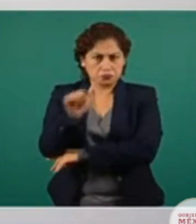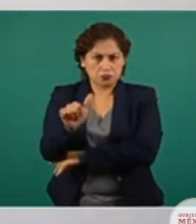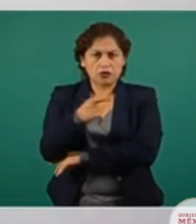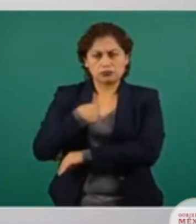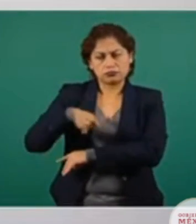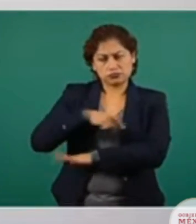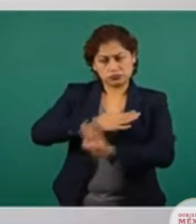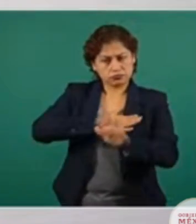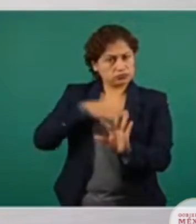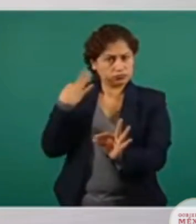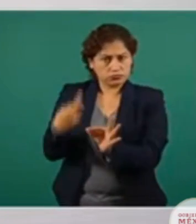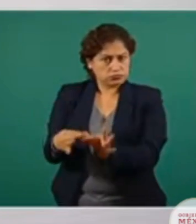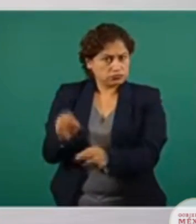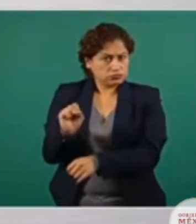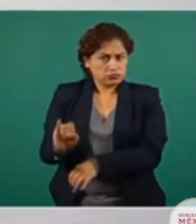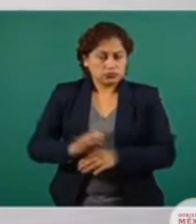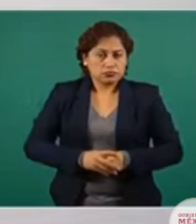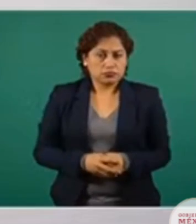cumplir